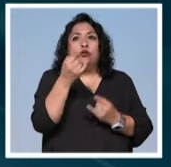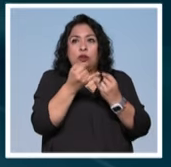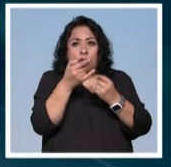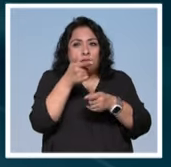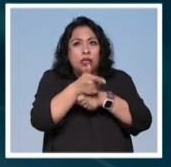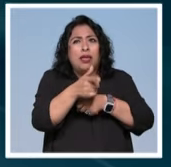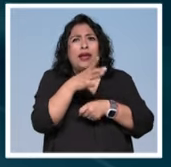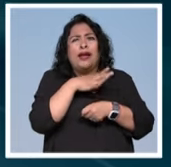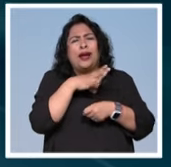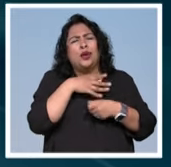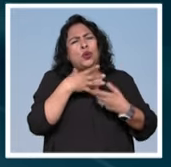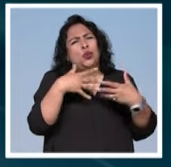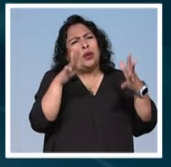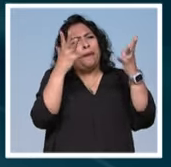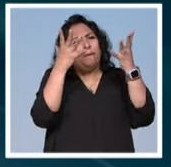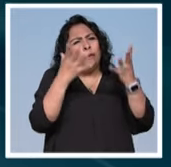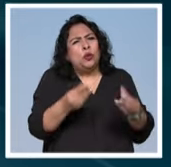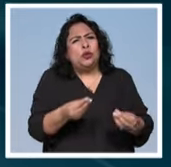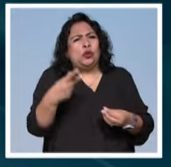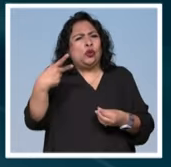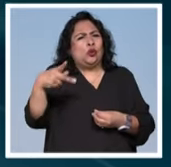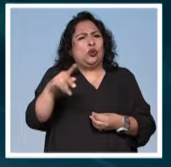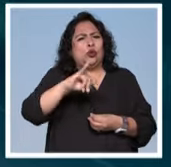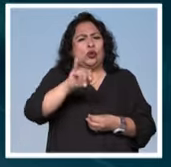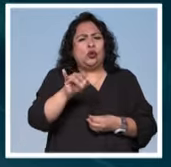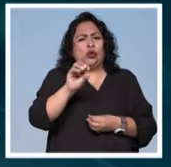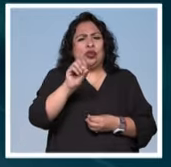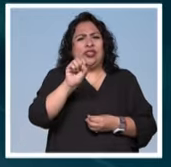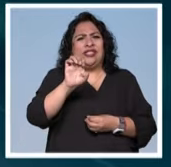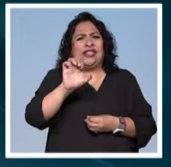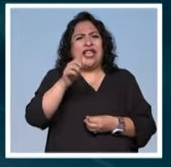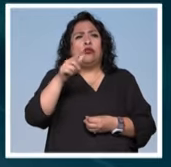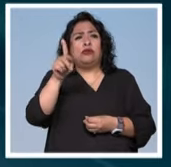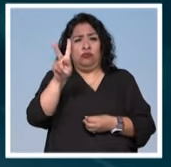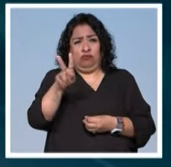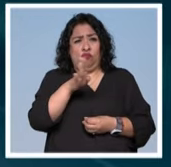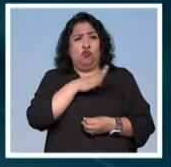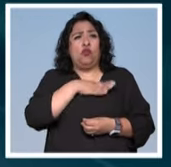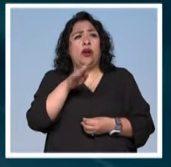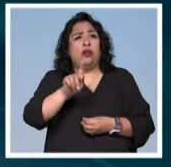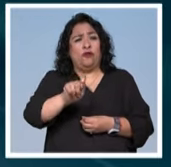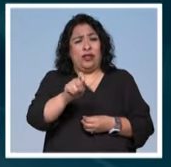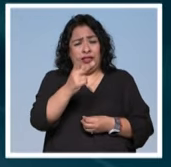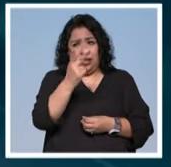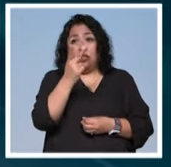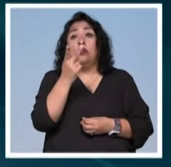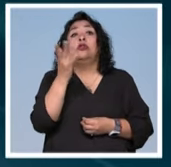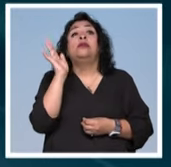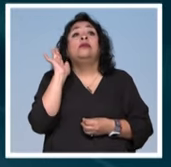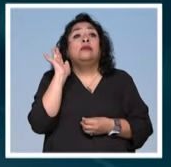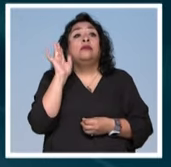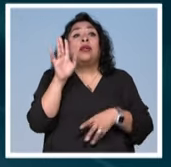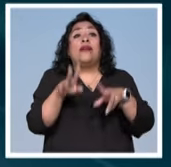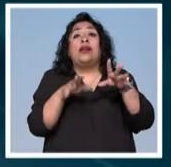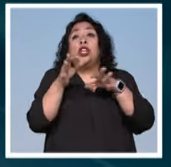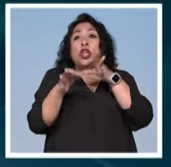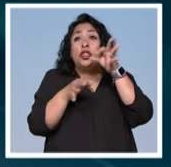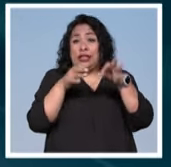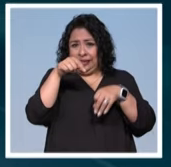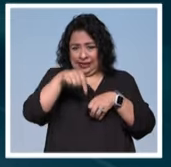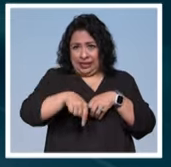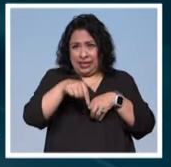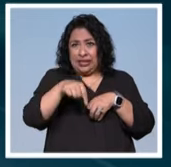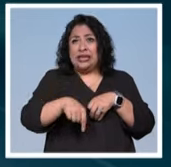descubrimos que tenemos mucho material José Agustín fue Especialmente generoso con canal 22 y Aunque algunas notas Se pasaron